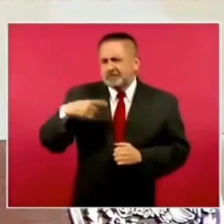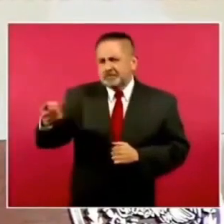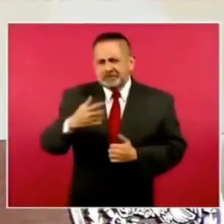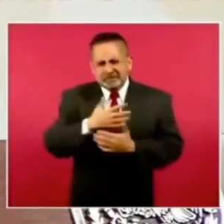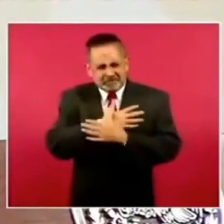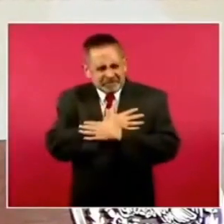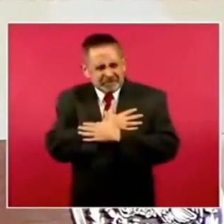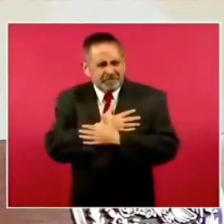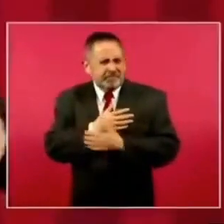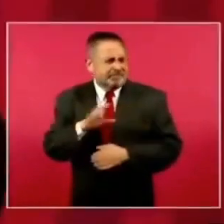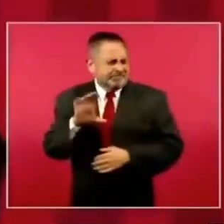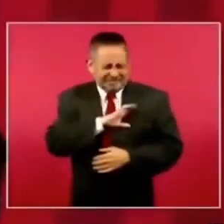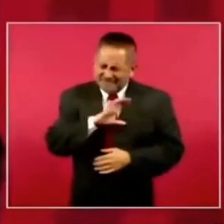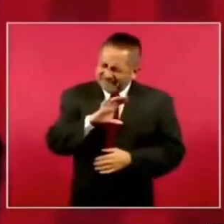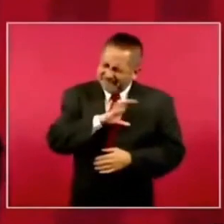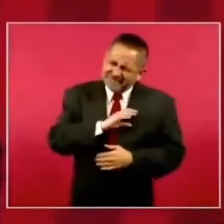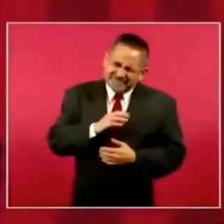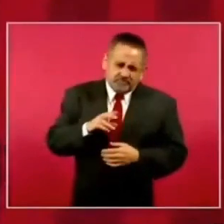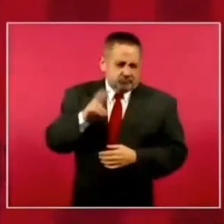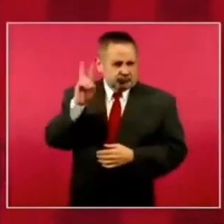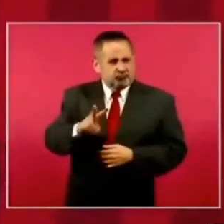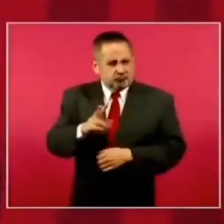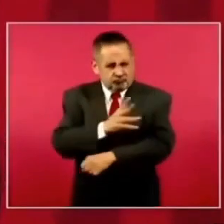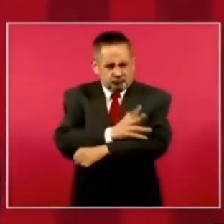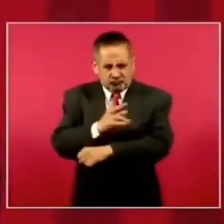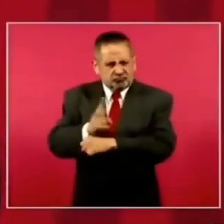así, de mucho cariño, sincero,